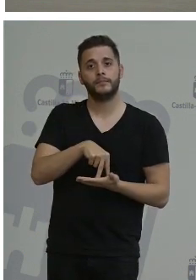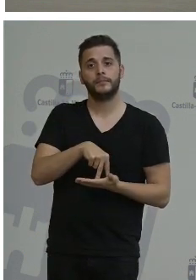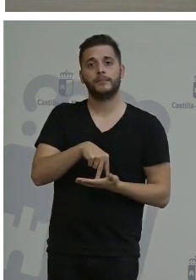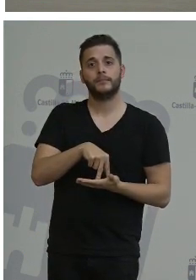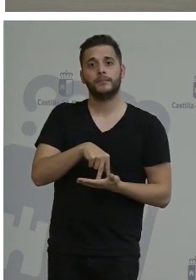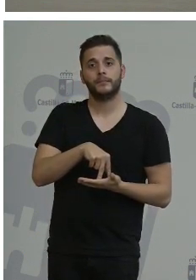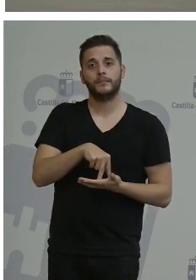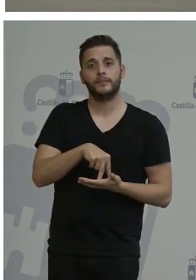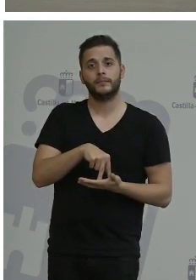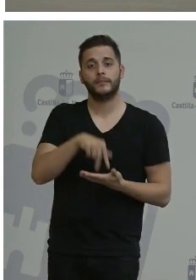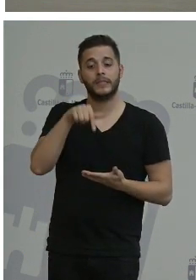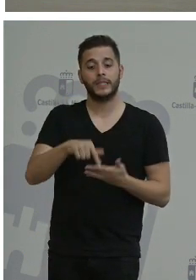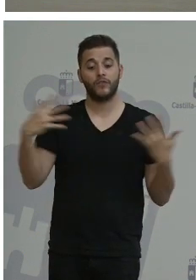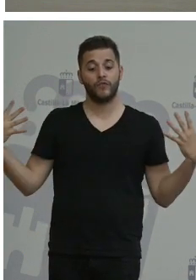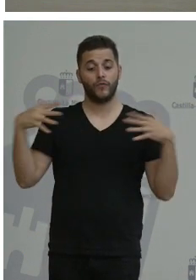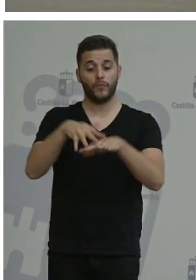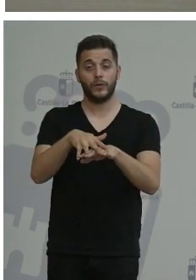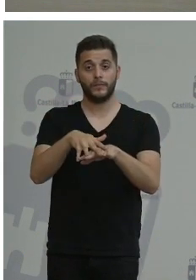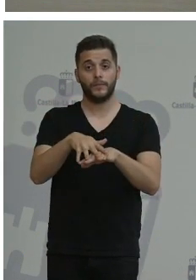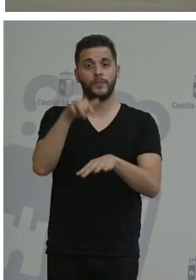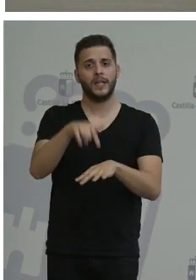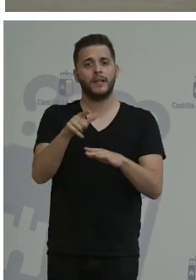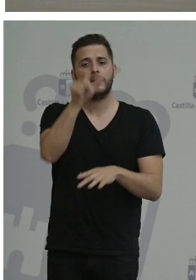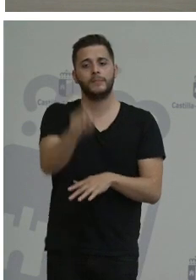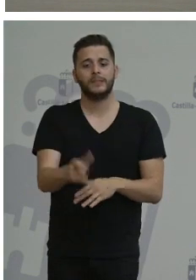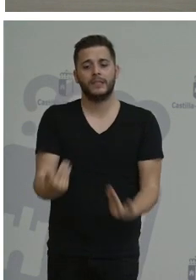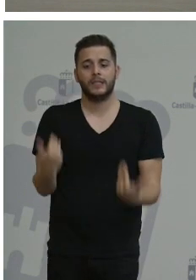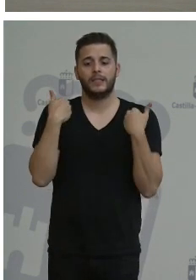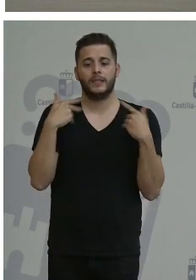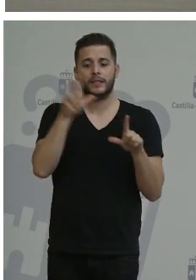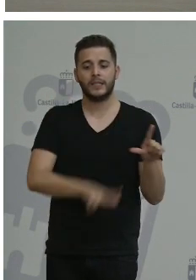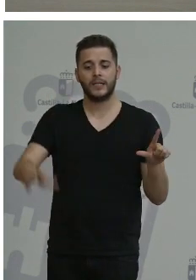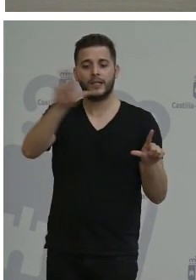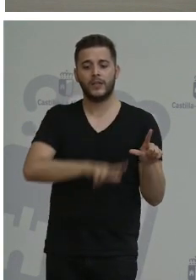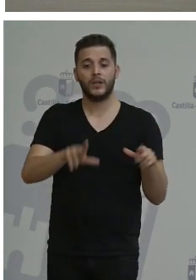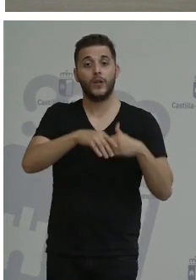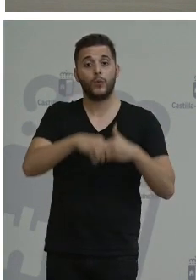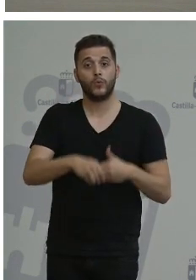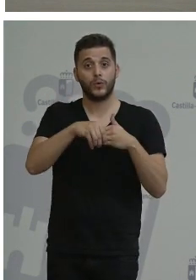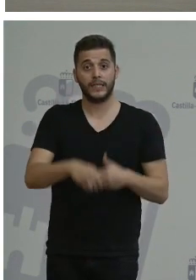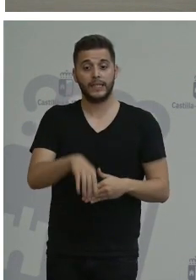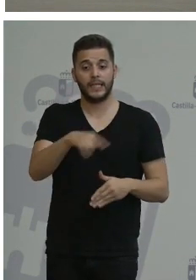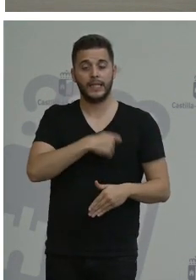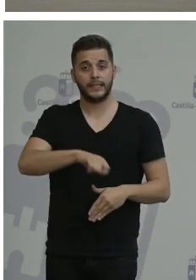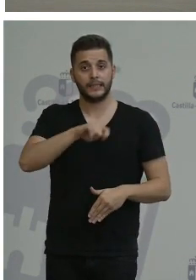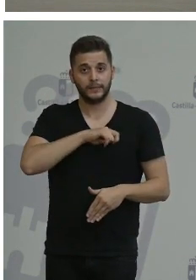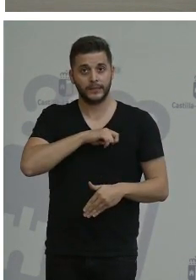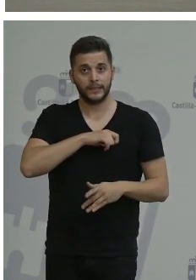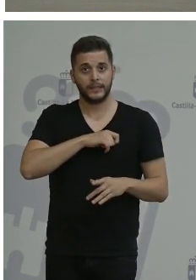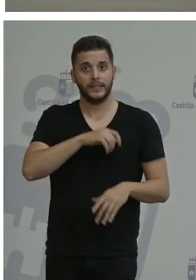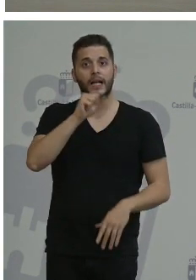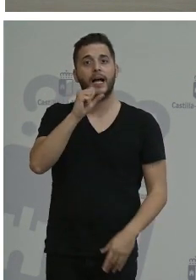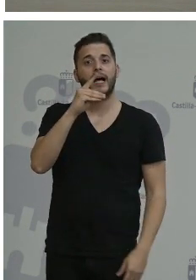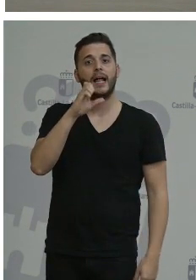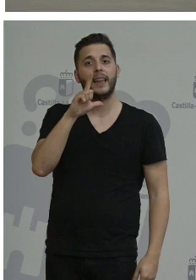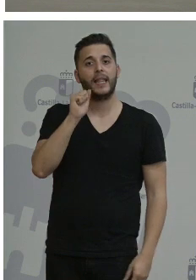encuentro de las responsables nacionales de la UGT en España, tanto Adela Carrió,